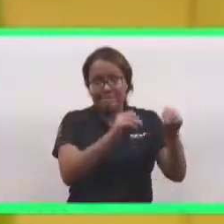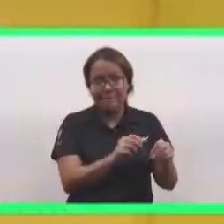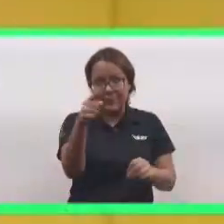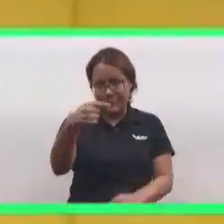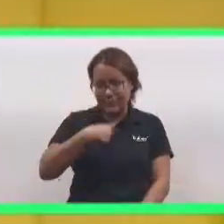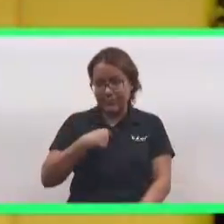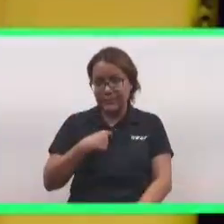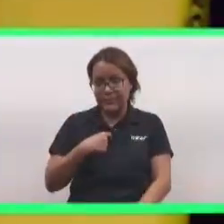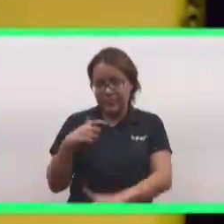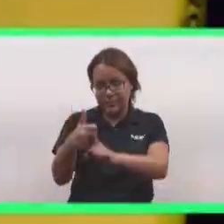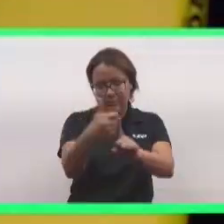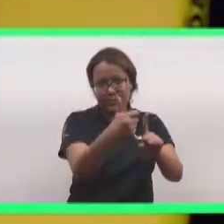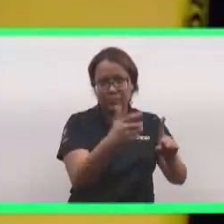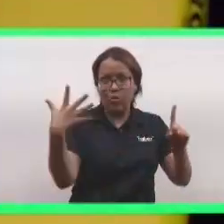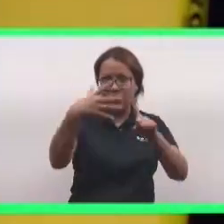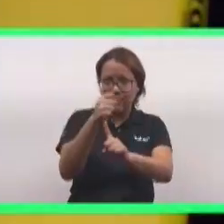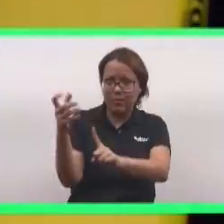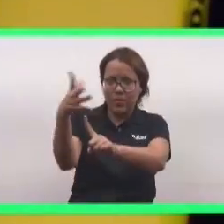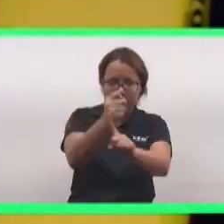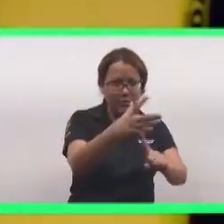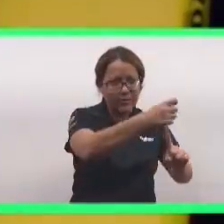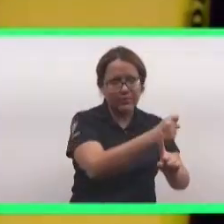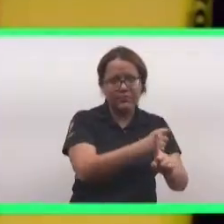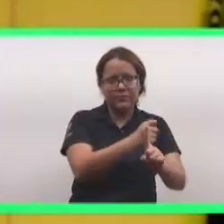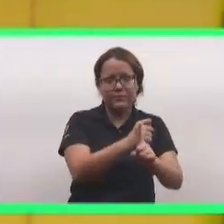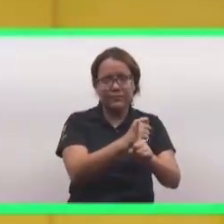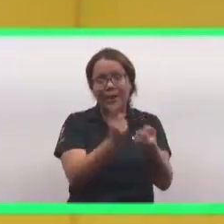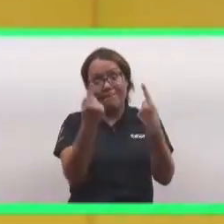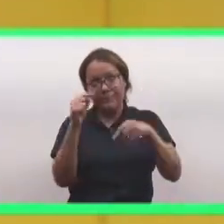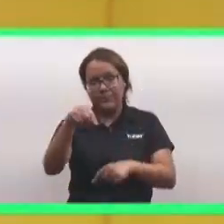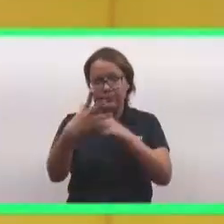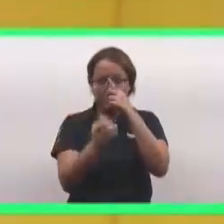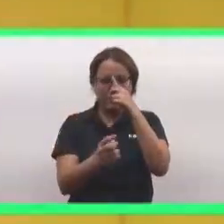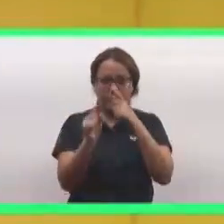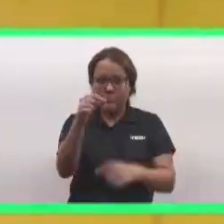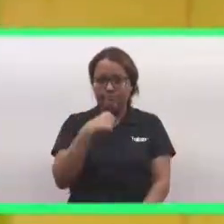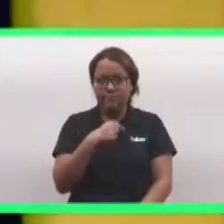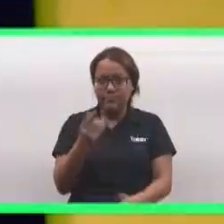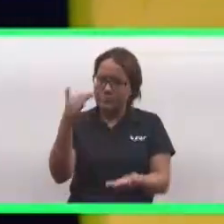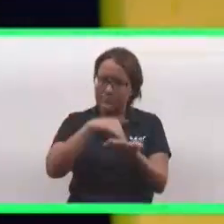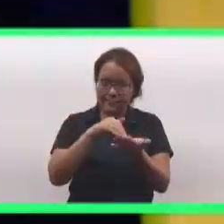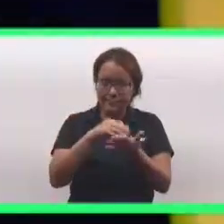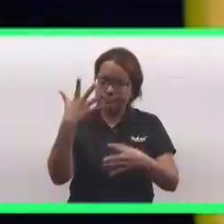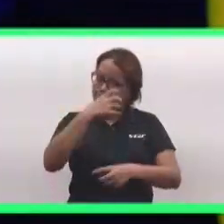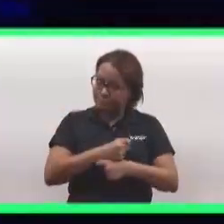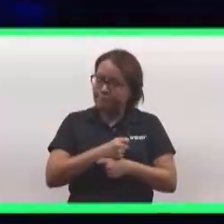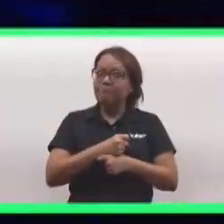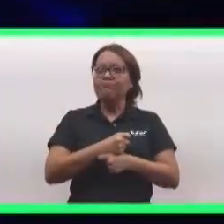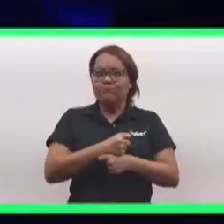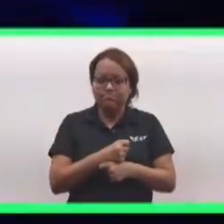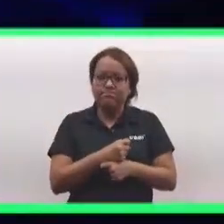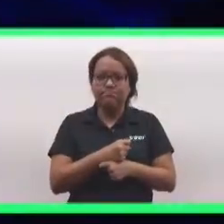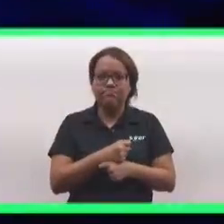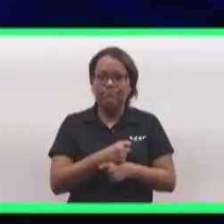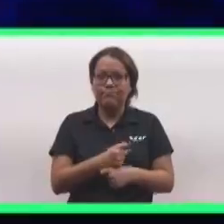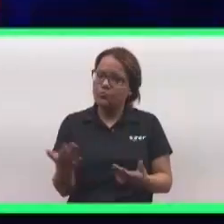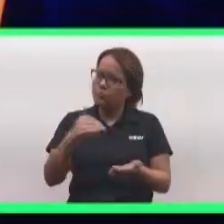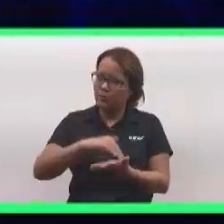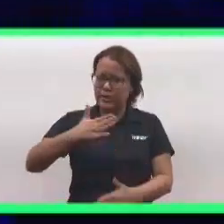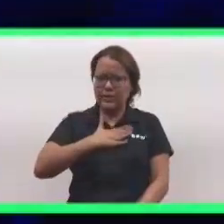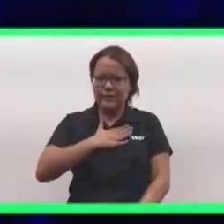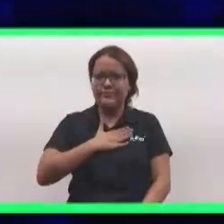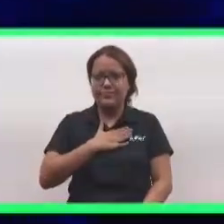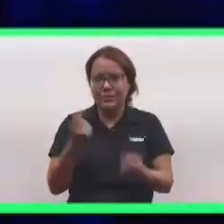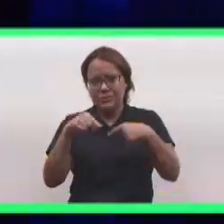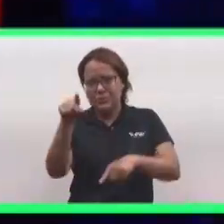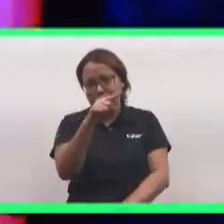propósito cuando caminamos con Dios. Pero el día de hoy lo que quiero que usted recupere es la confianza. Y que pueda entender